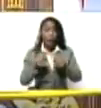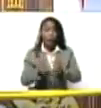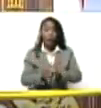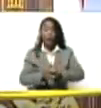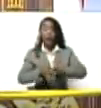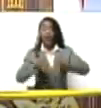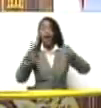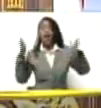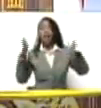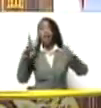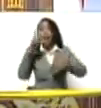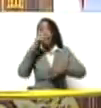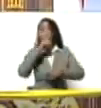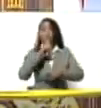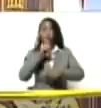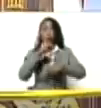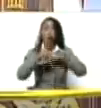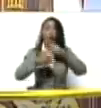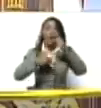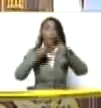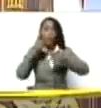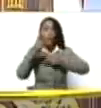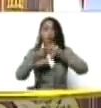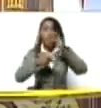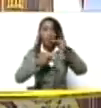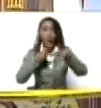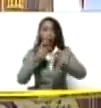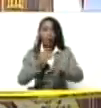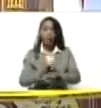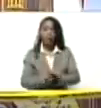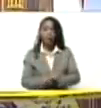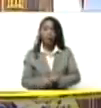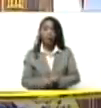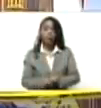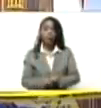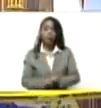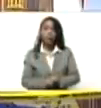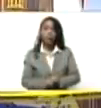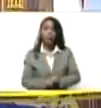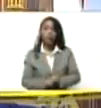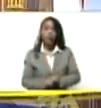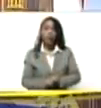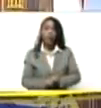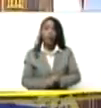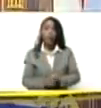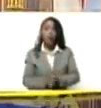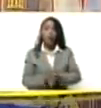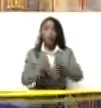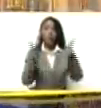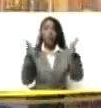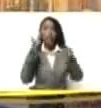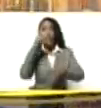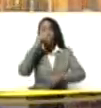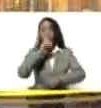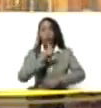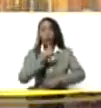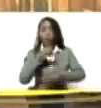equilibrado justo necesario y ahora lo que le pido a gobernadores